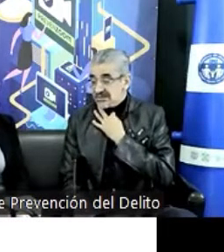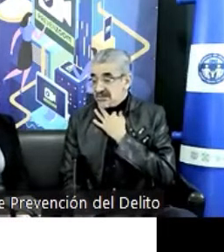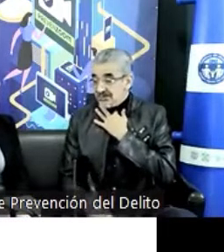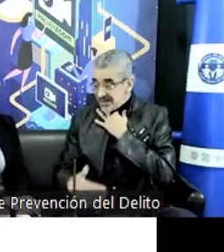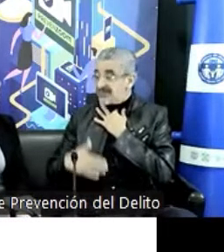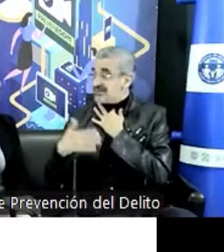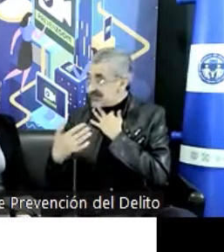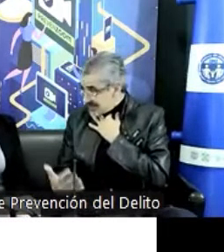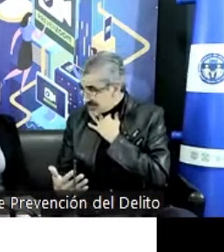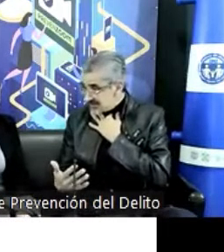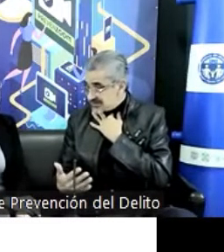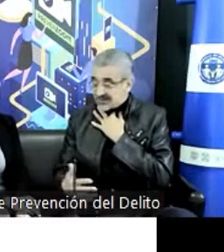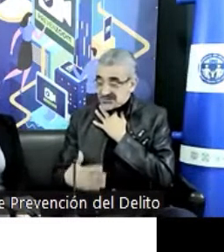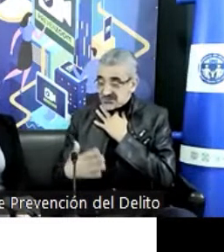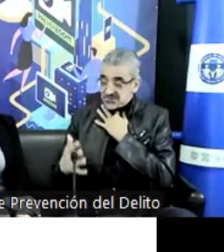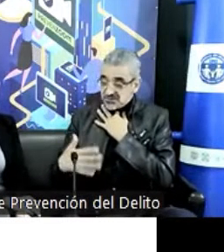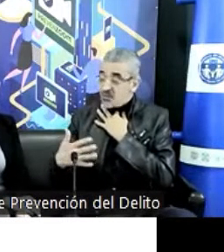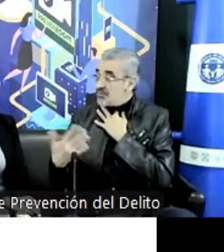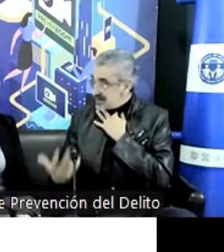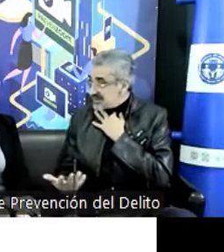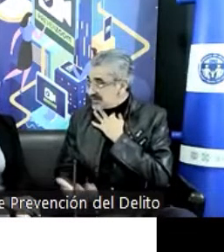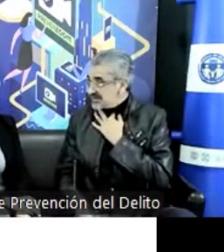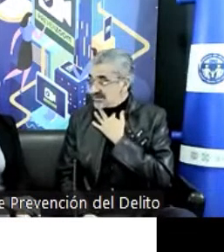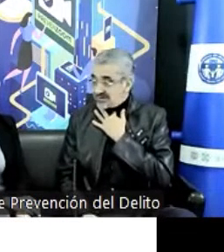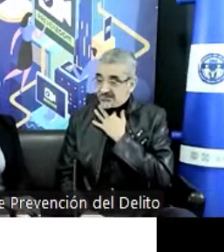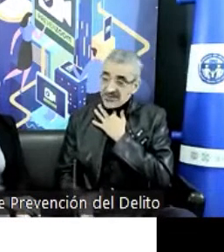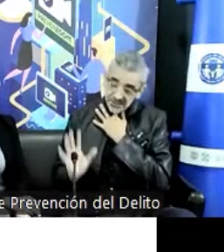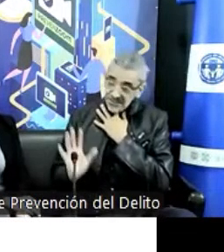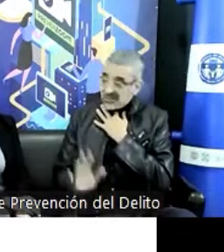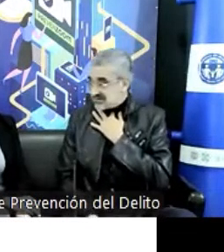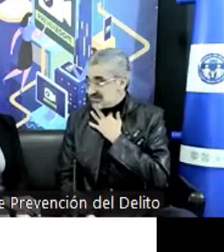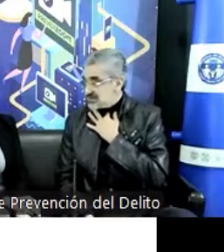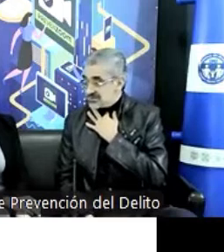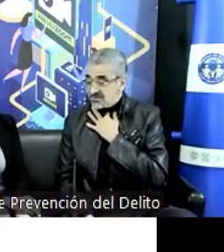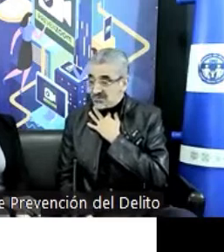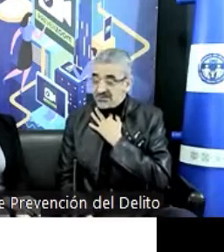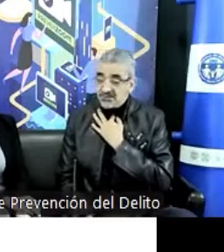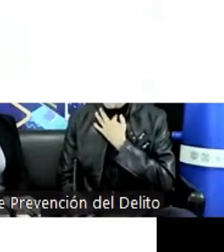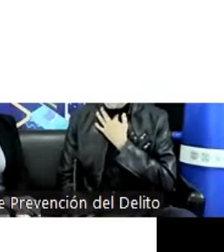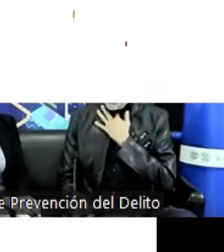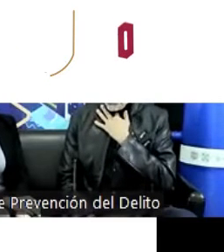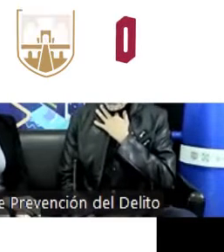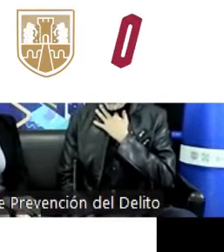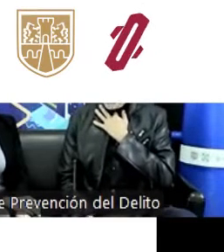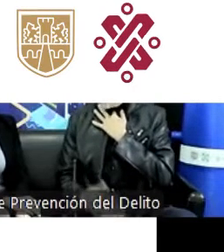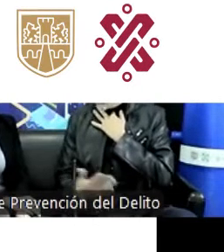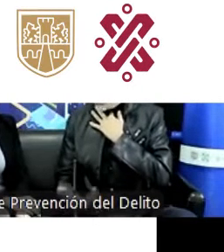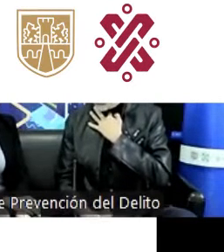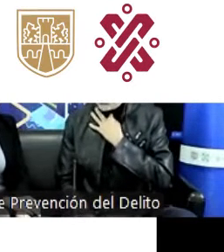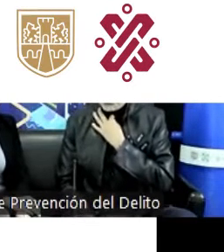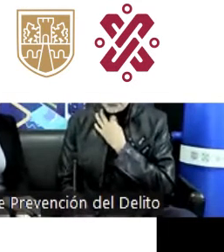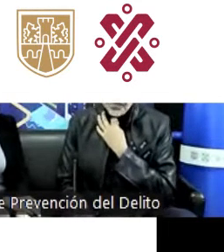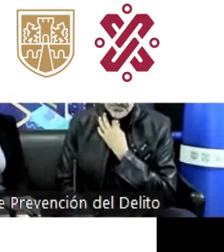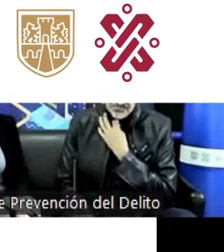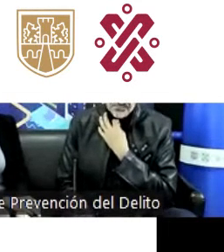personas para prevenir que su consumo aumente y pueda llegar a ser un consumo